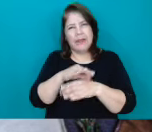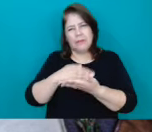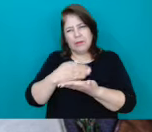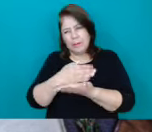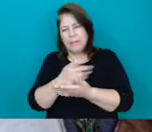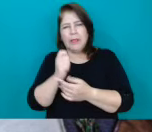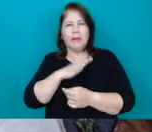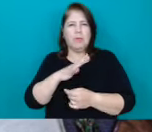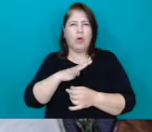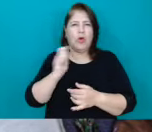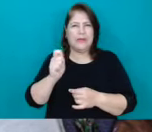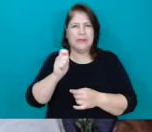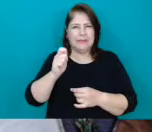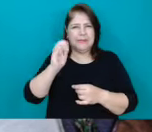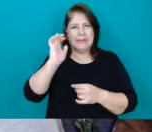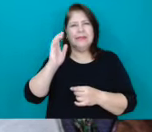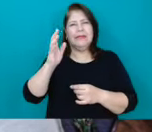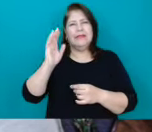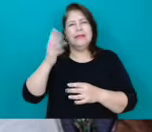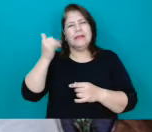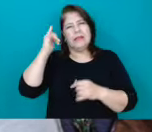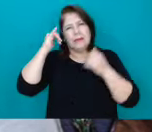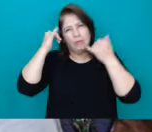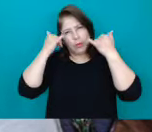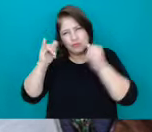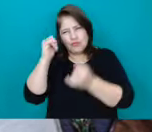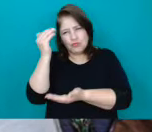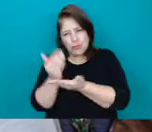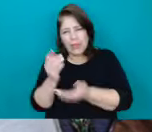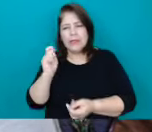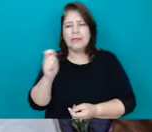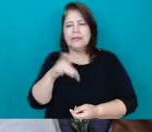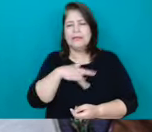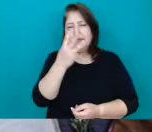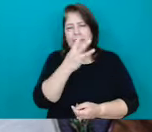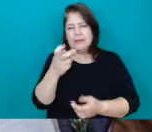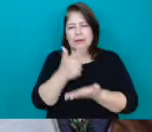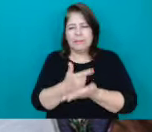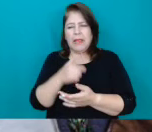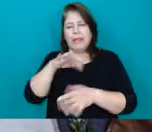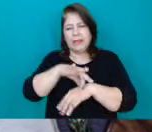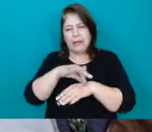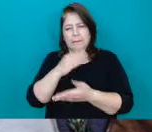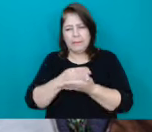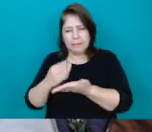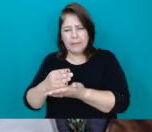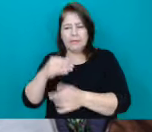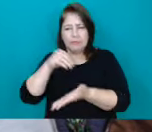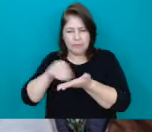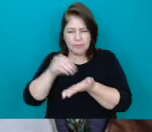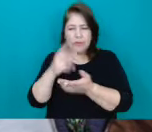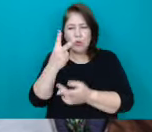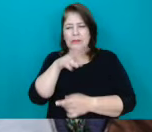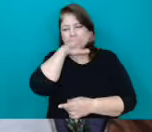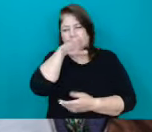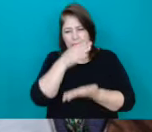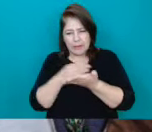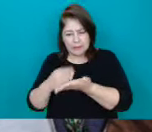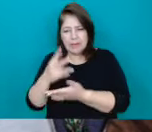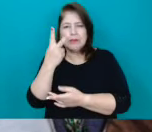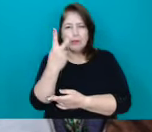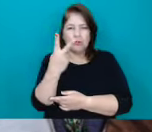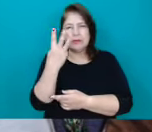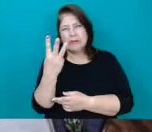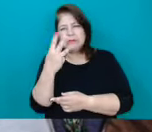de ternera, 300 gramos de carne picada de cerdo, 2 cebollas picadas, 2 o 3 ajos, sal,